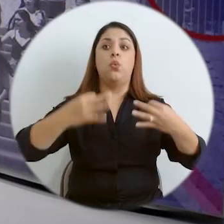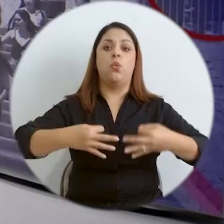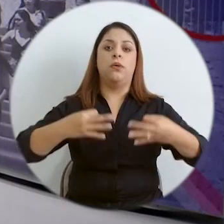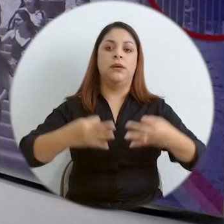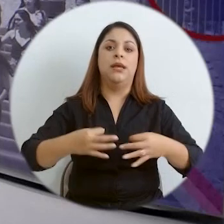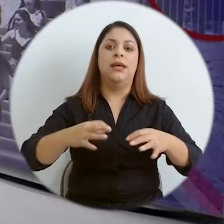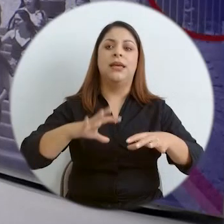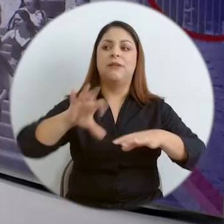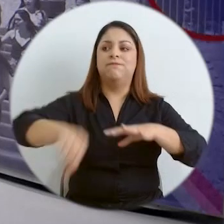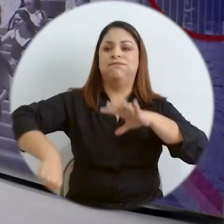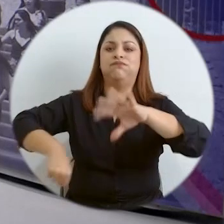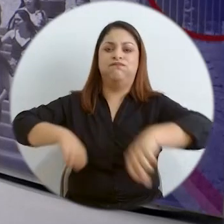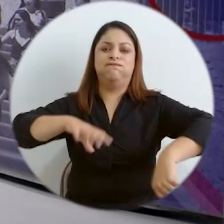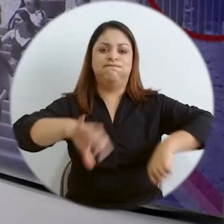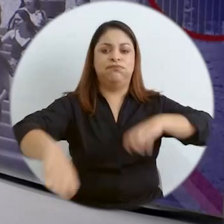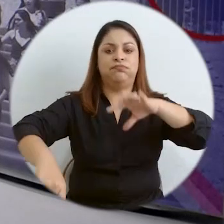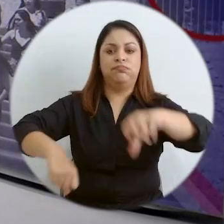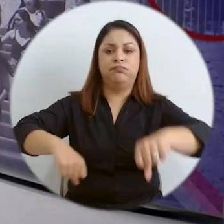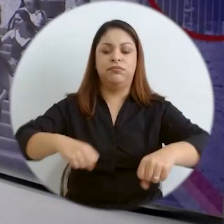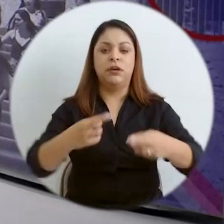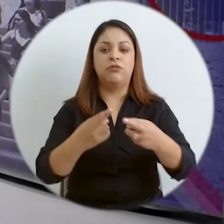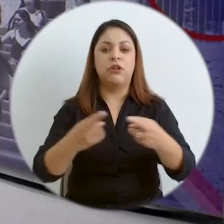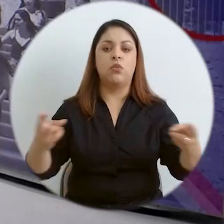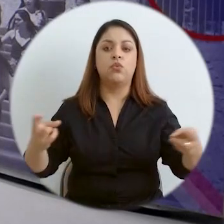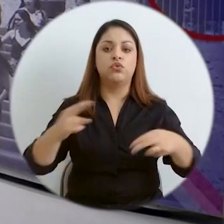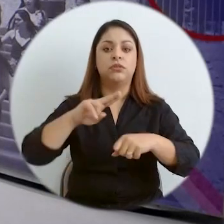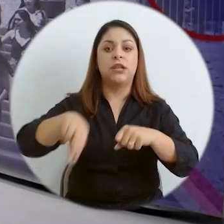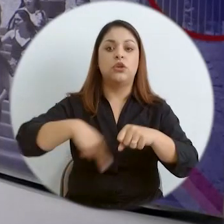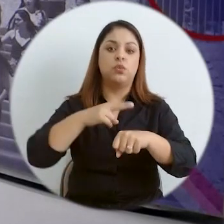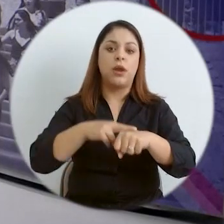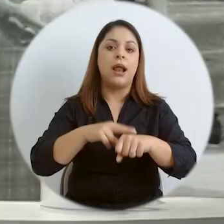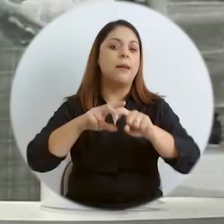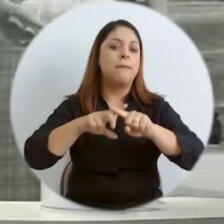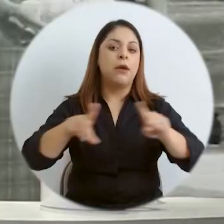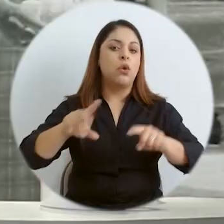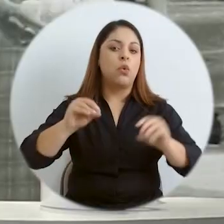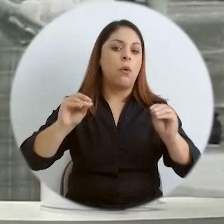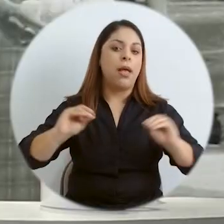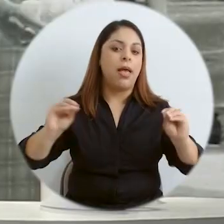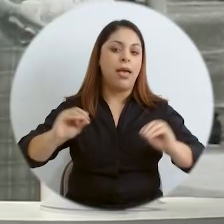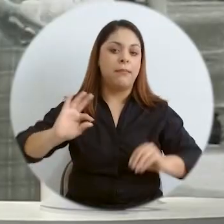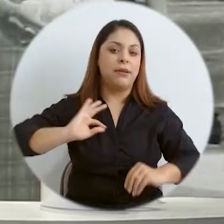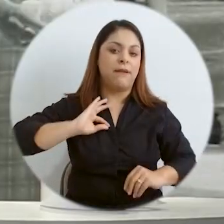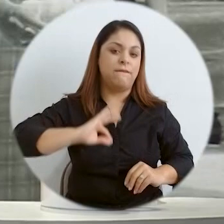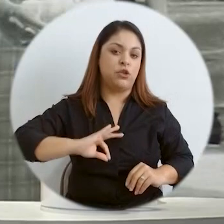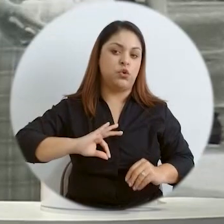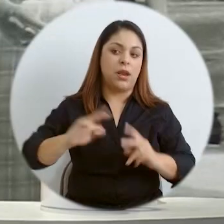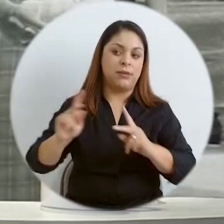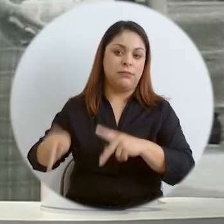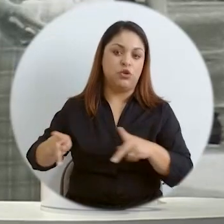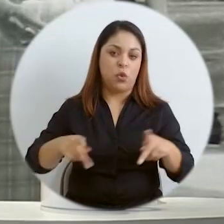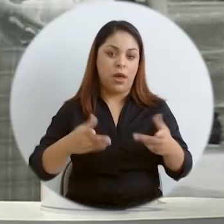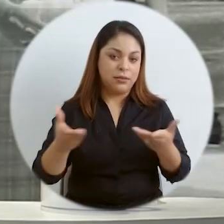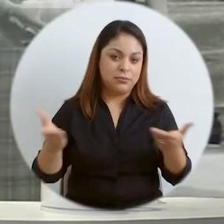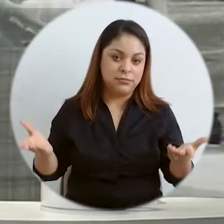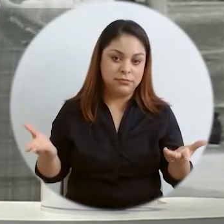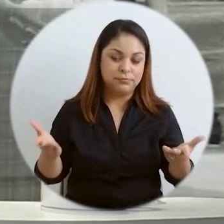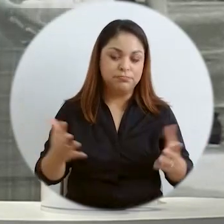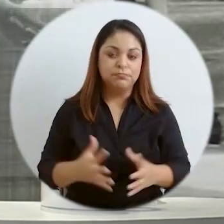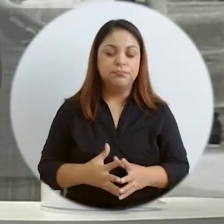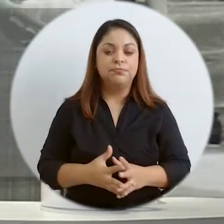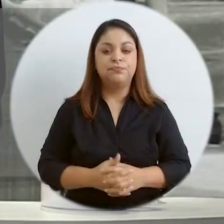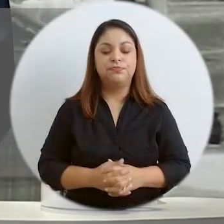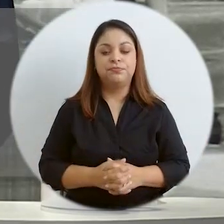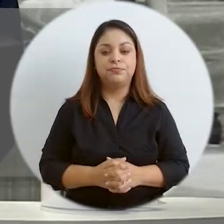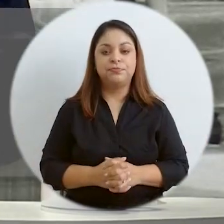los recursos naturales, pero que beneficie cero a la población nativa de las zonas. Yo creo que uno de los retos principales que tenemos como país